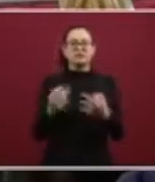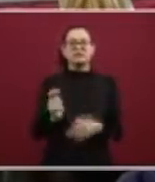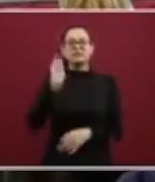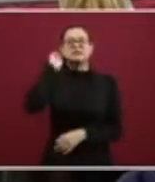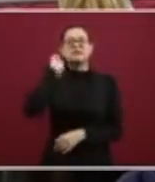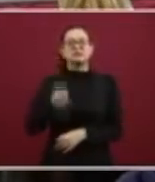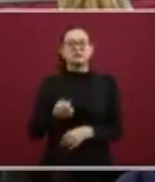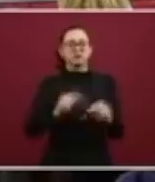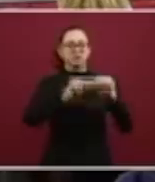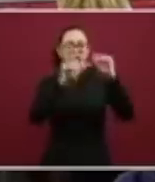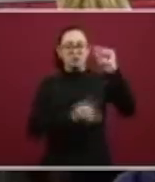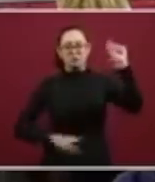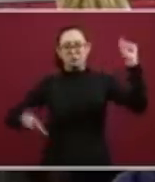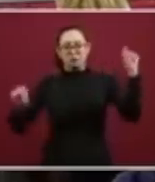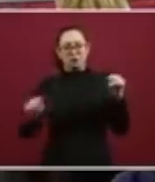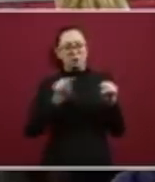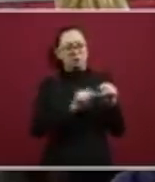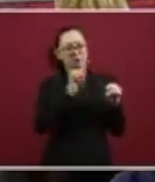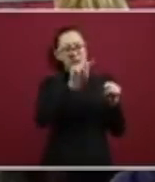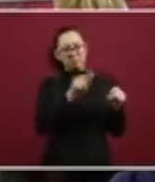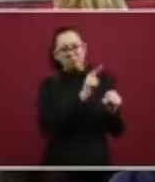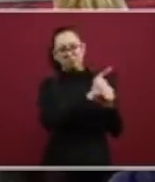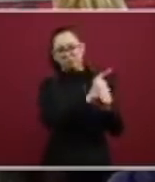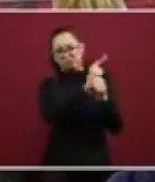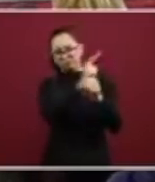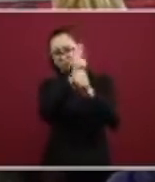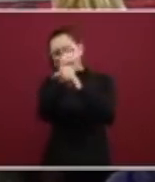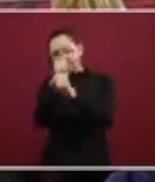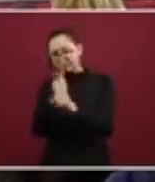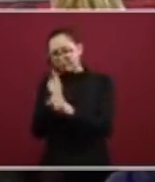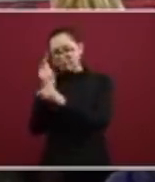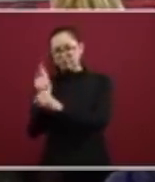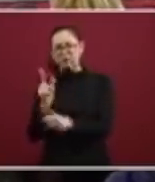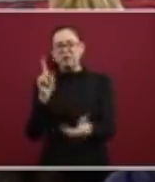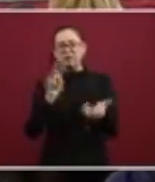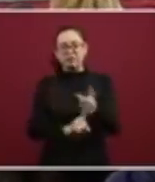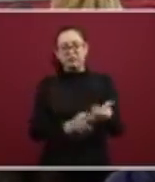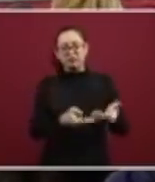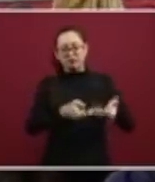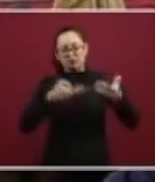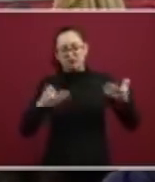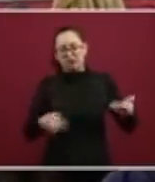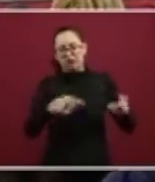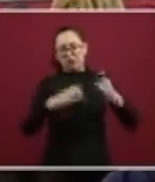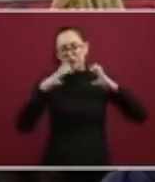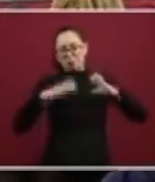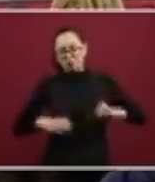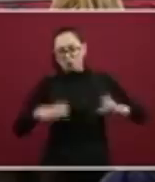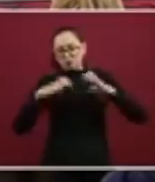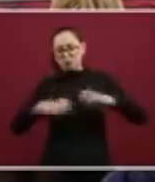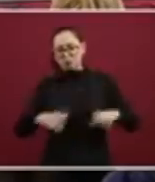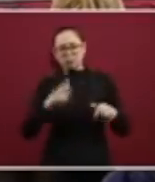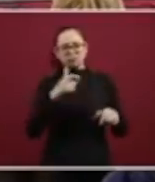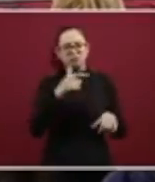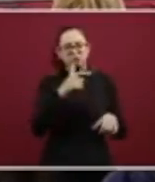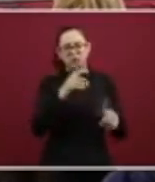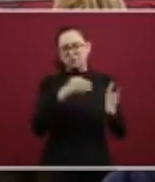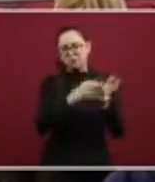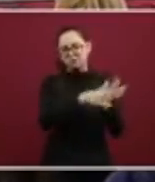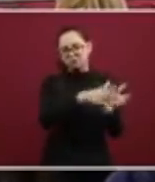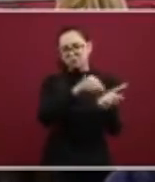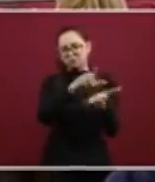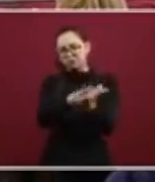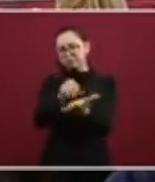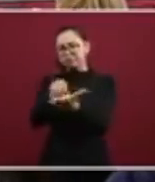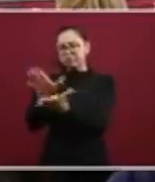registro de fosas clandestinas, cuerpos y restos humanos encontrados en estas, se presentan en nuestro país. Hay que